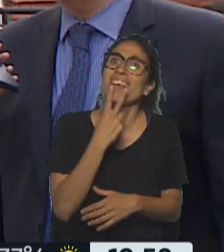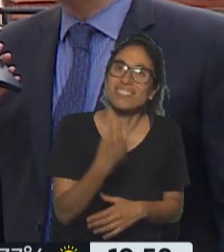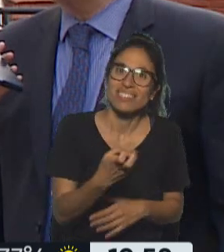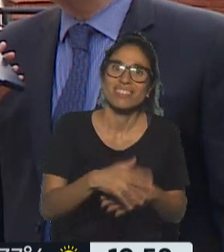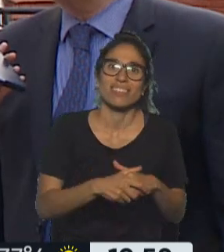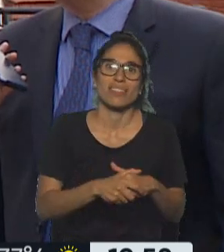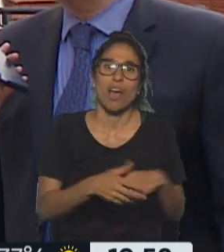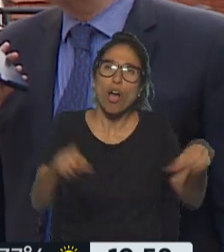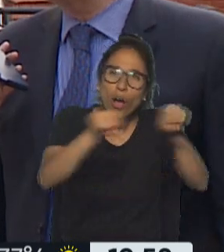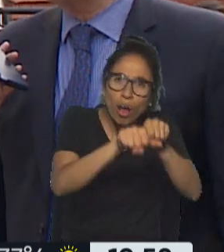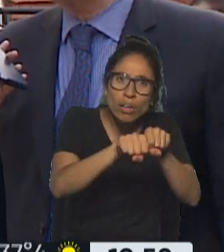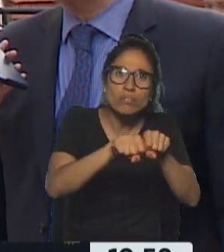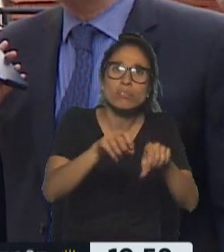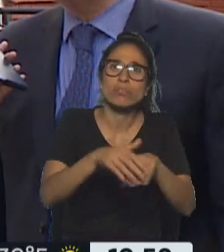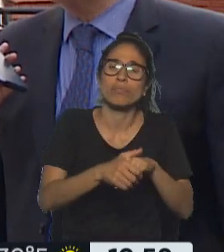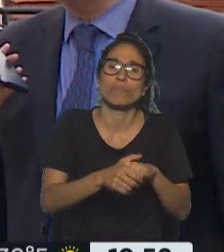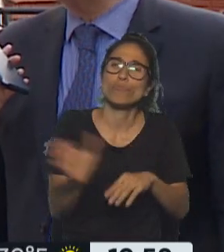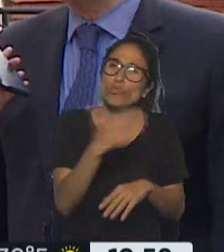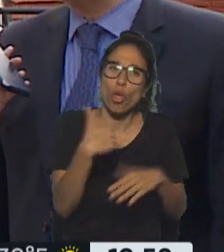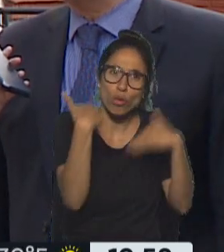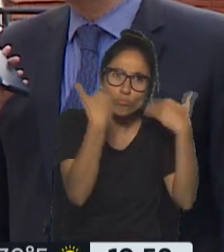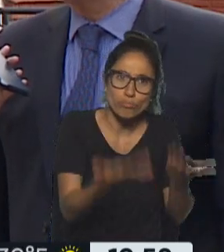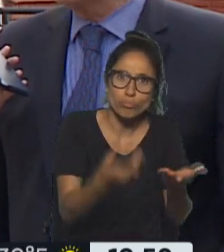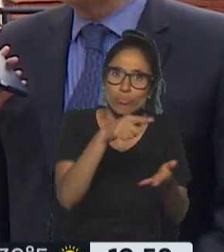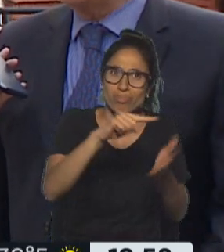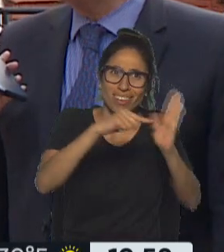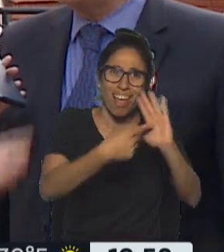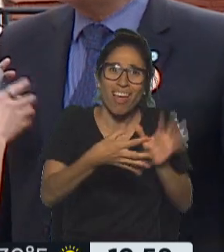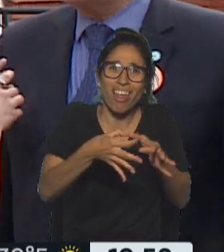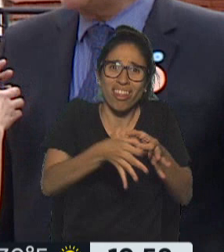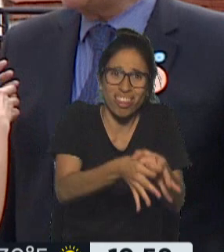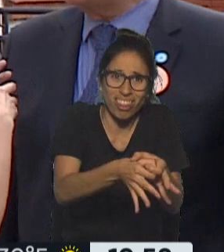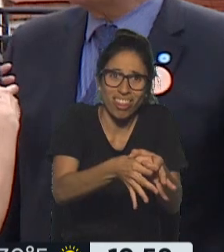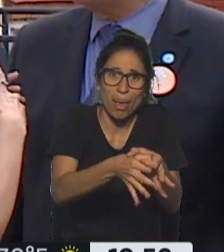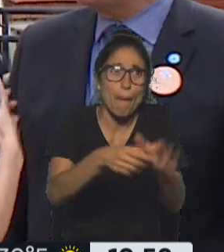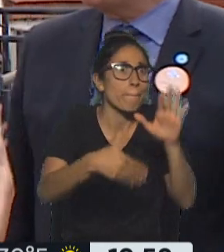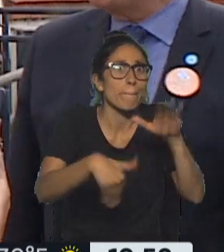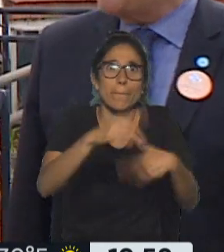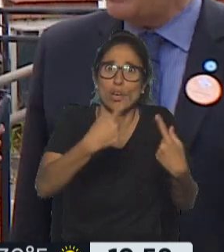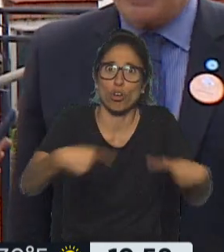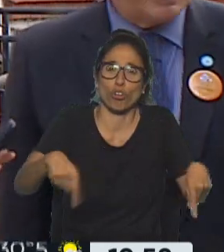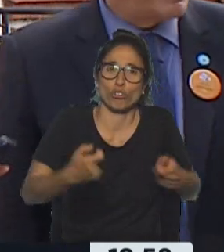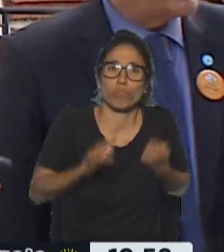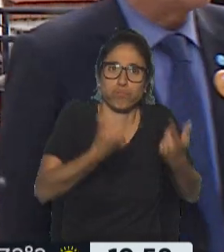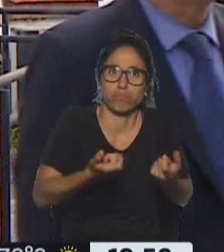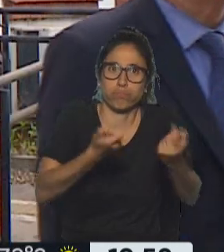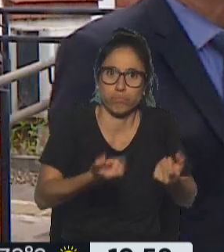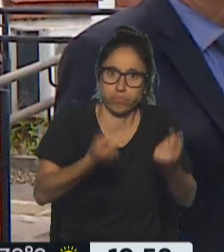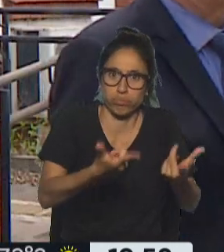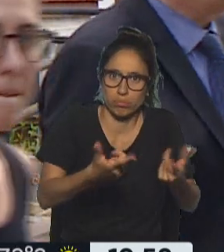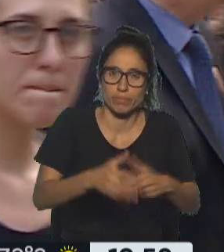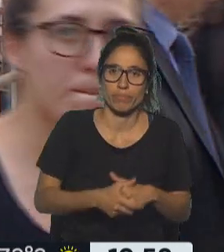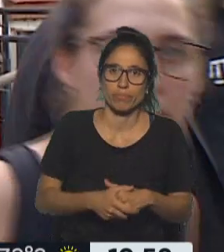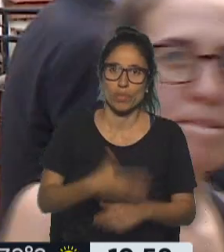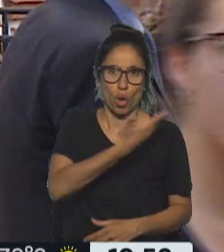distrito más chico con más riqueza. Nuestro gobierno se comprometió con hacer una Argentina federal, hacer las obras